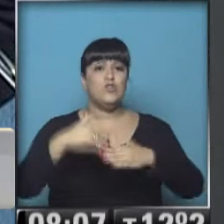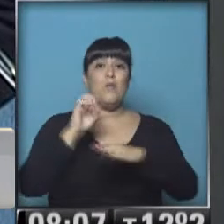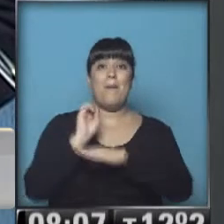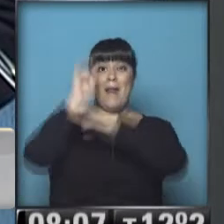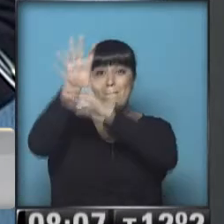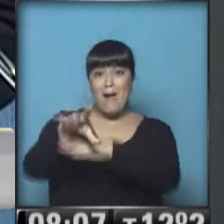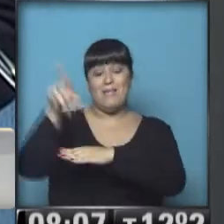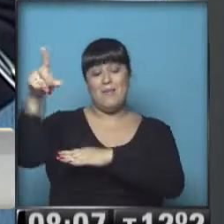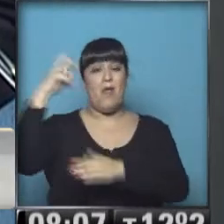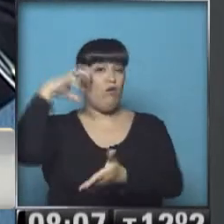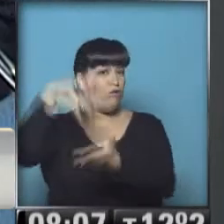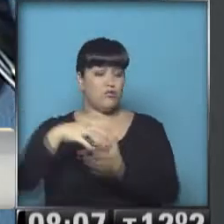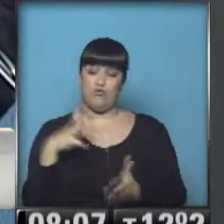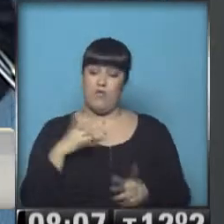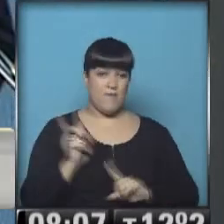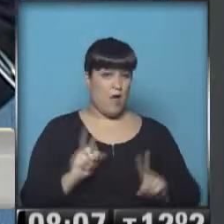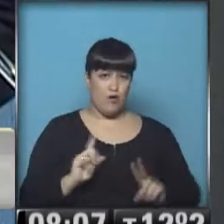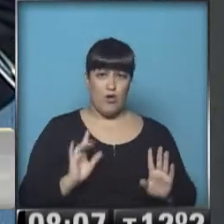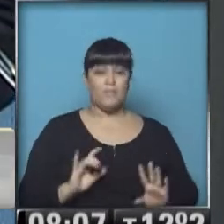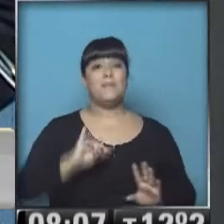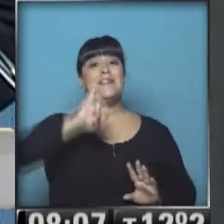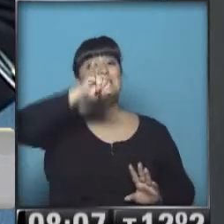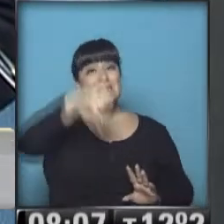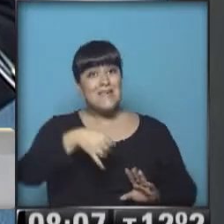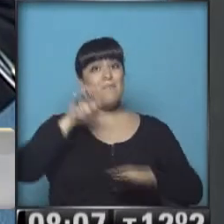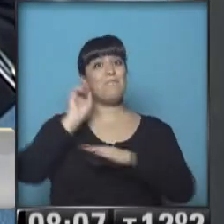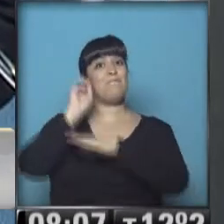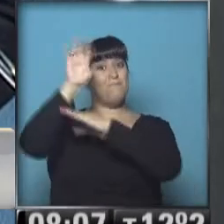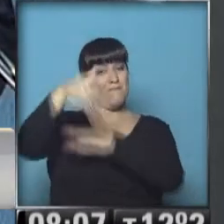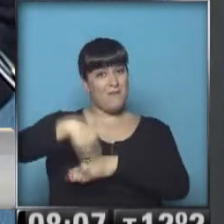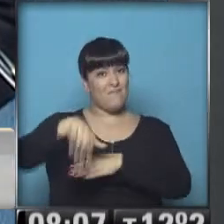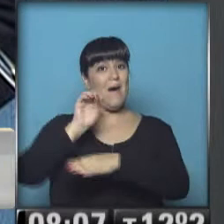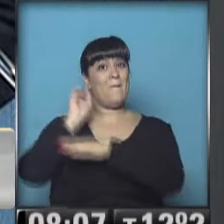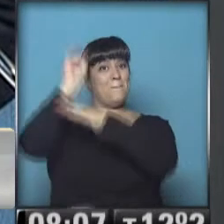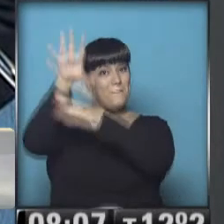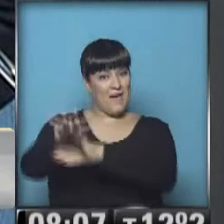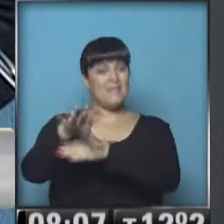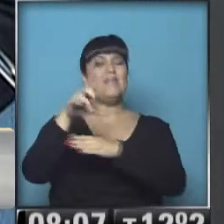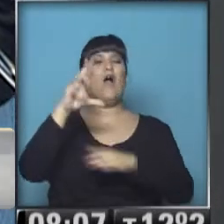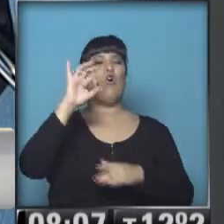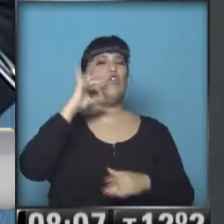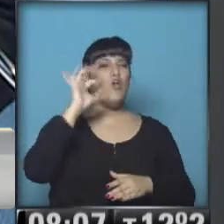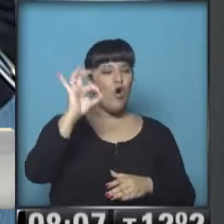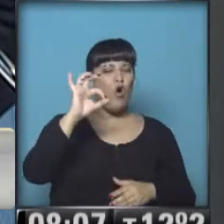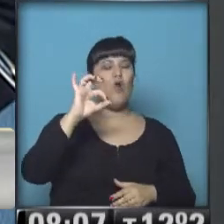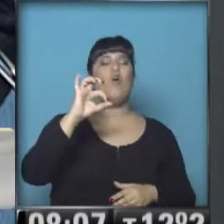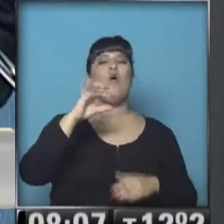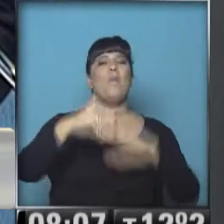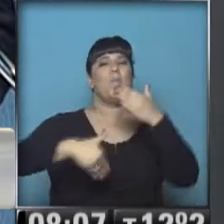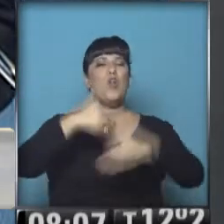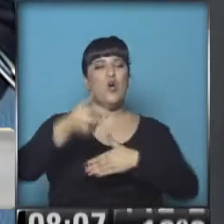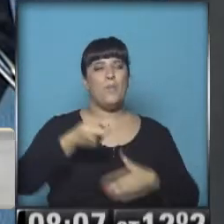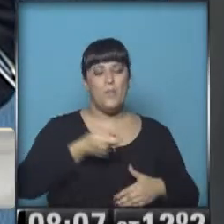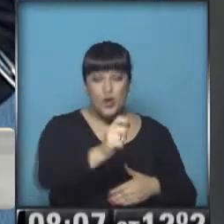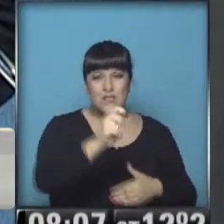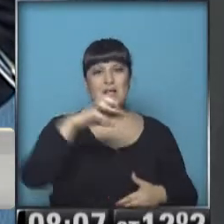al congreso de la nación como sí lo está por ejemplo el código procesal penal que como usted